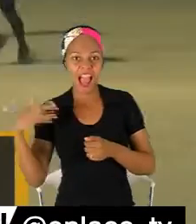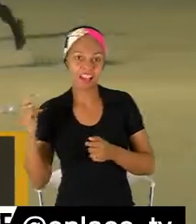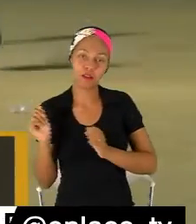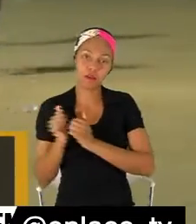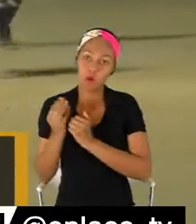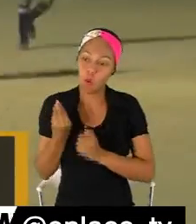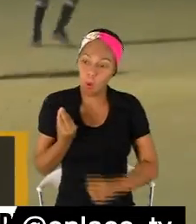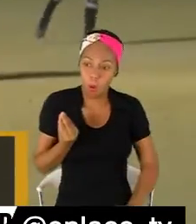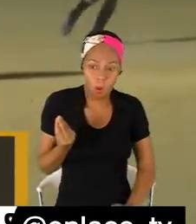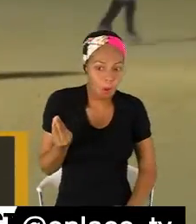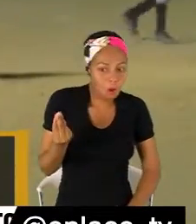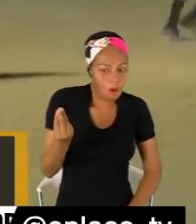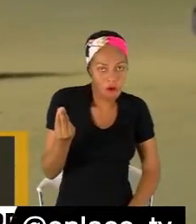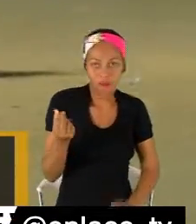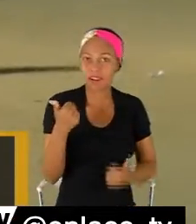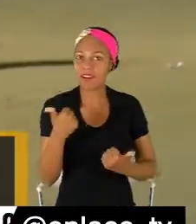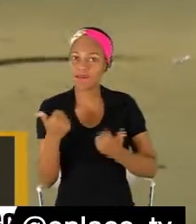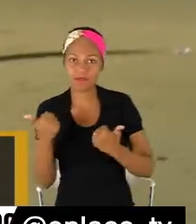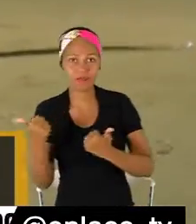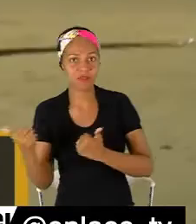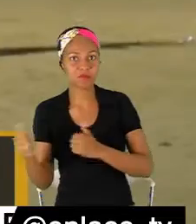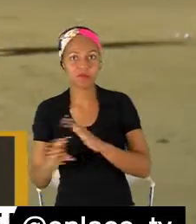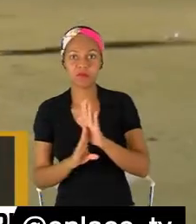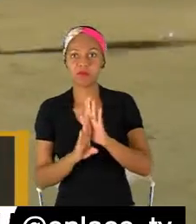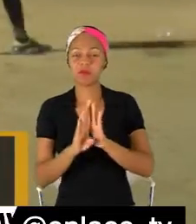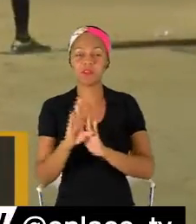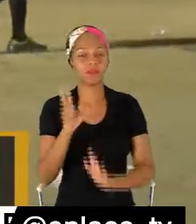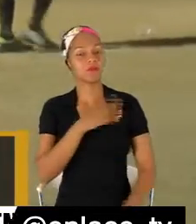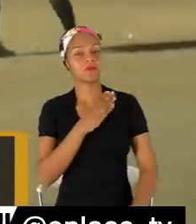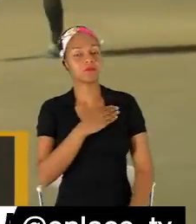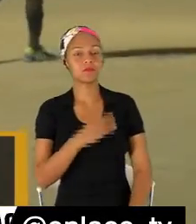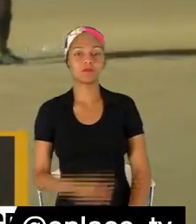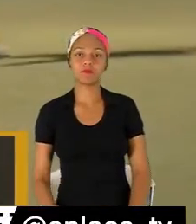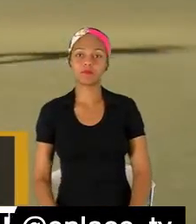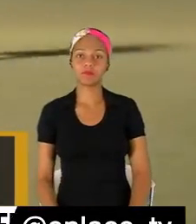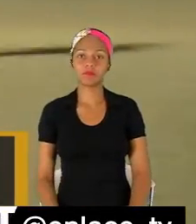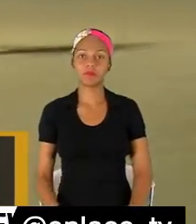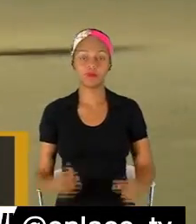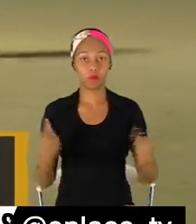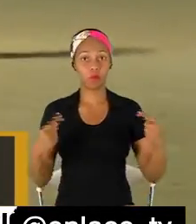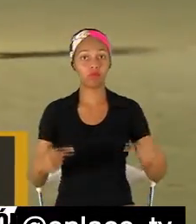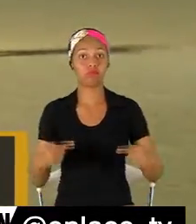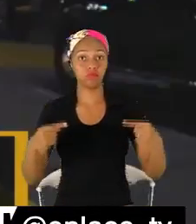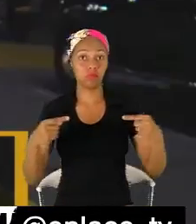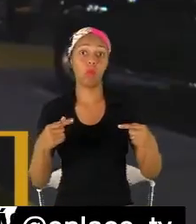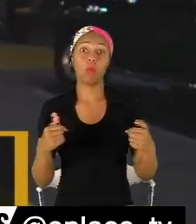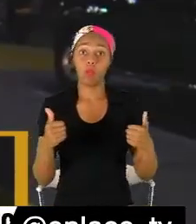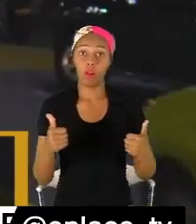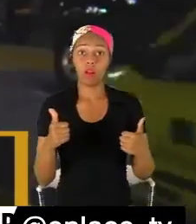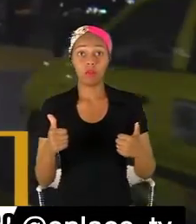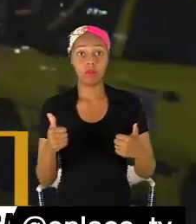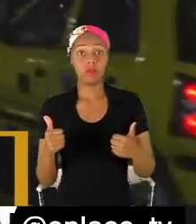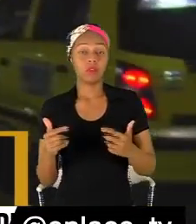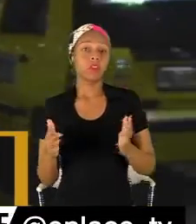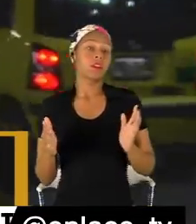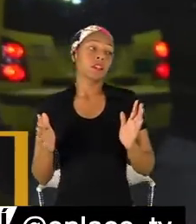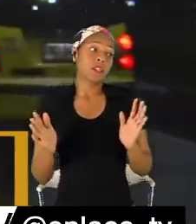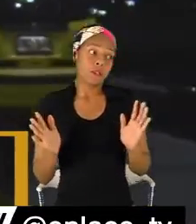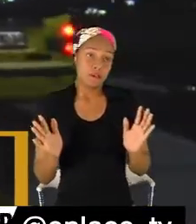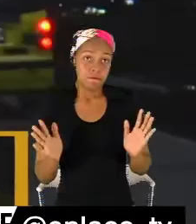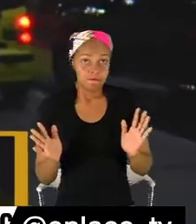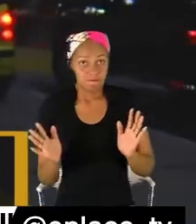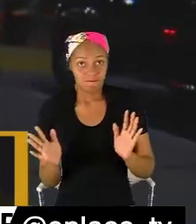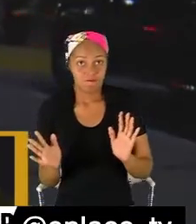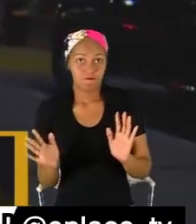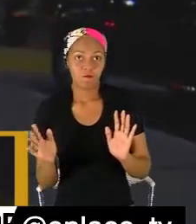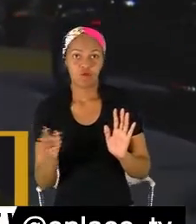a Dios me está saliendo todo al bien, al pie de la letra. Es un campeonato muy, muy bueno. A pesar de que es